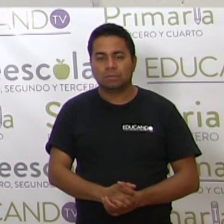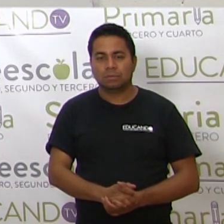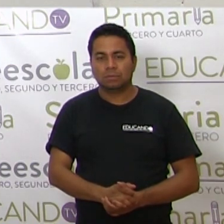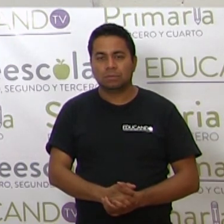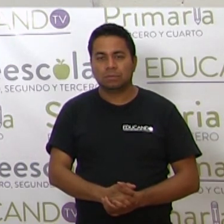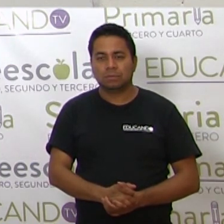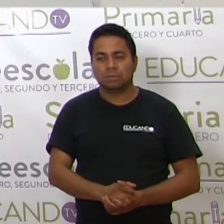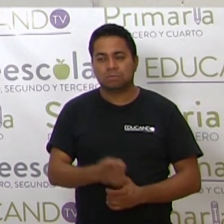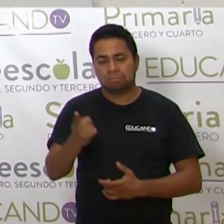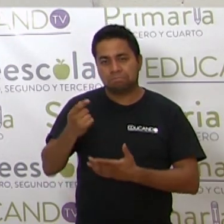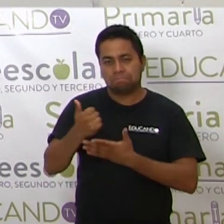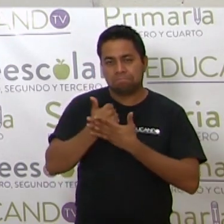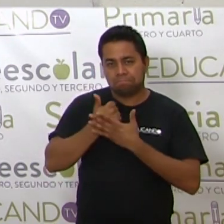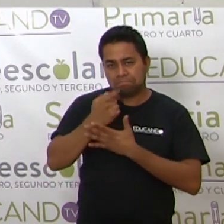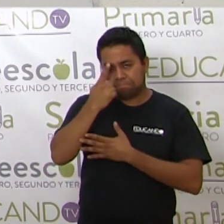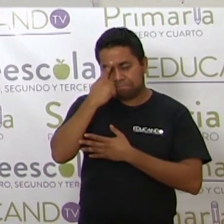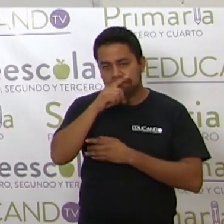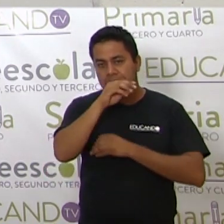a formar